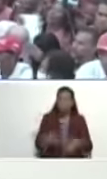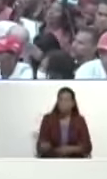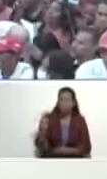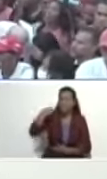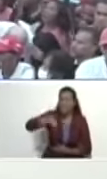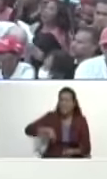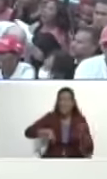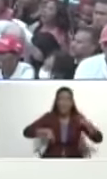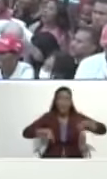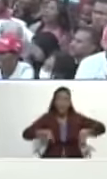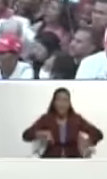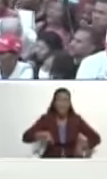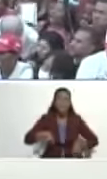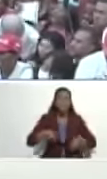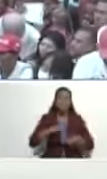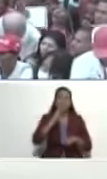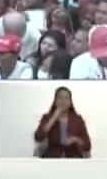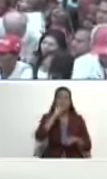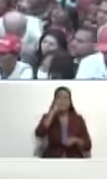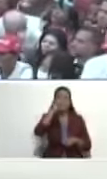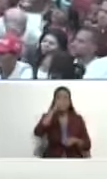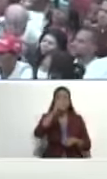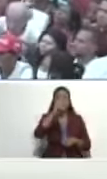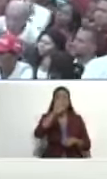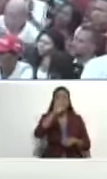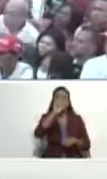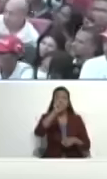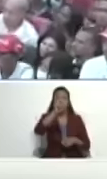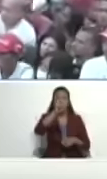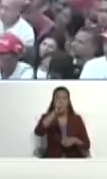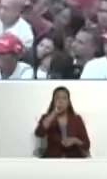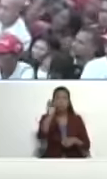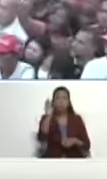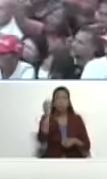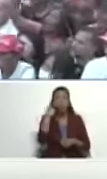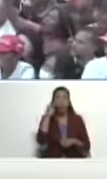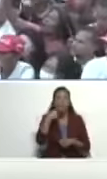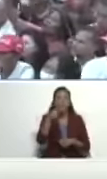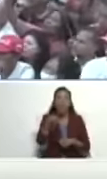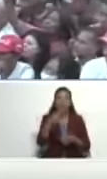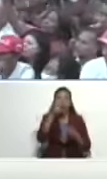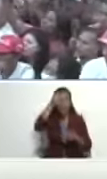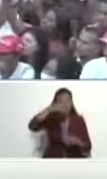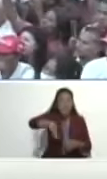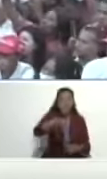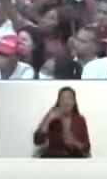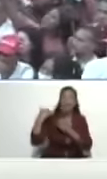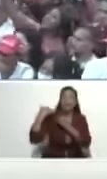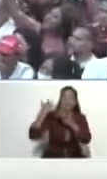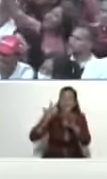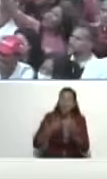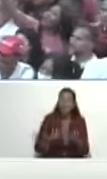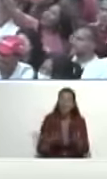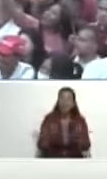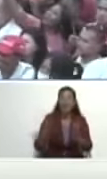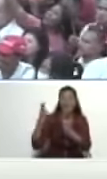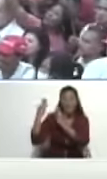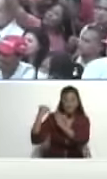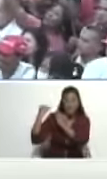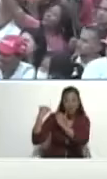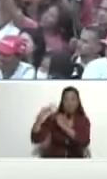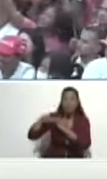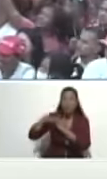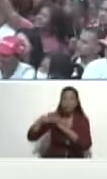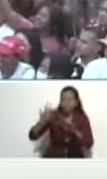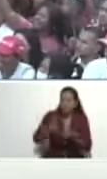ingresos indexados. Por eso es que el pueblo dice, la esperanza está en la calle. Yo digo,